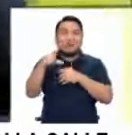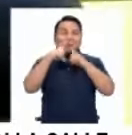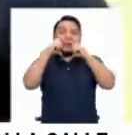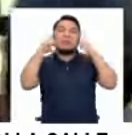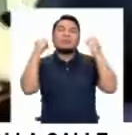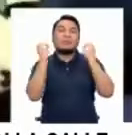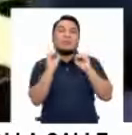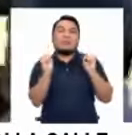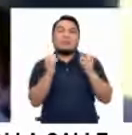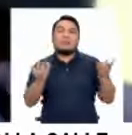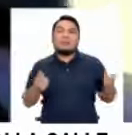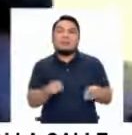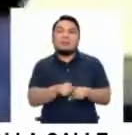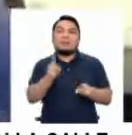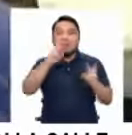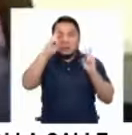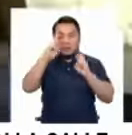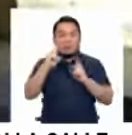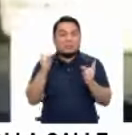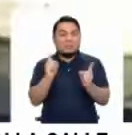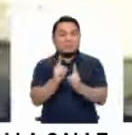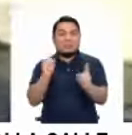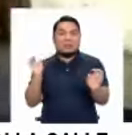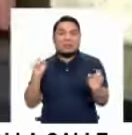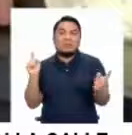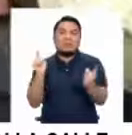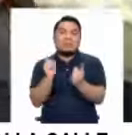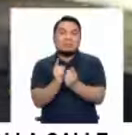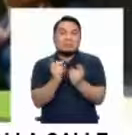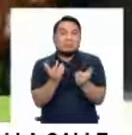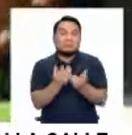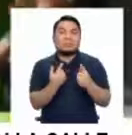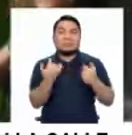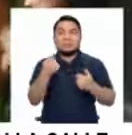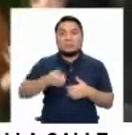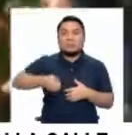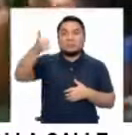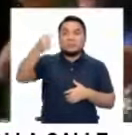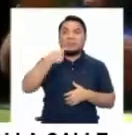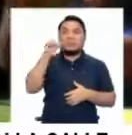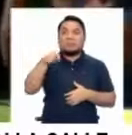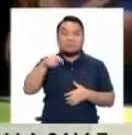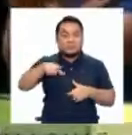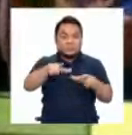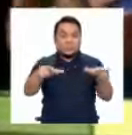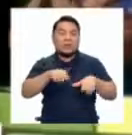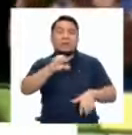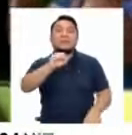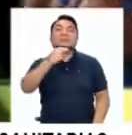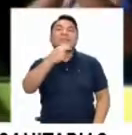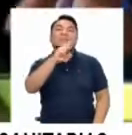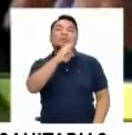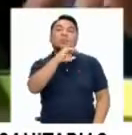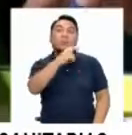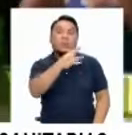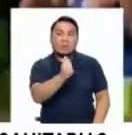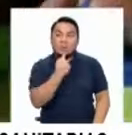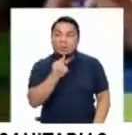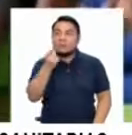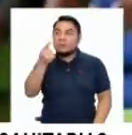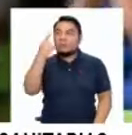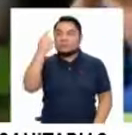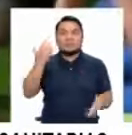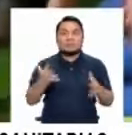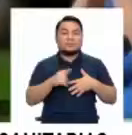y ni tampoco respetaban el distanciamiento social. Según las autoridades de Sechura, o mejor dicho, según las autoridades, Sechura